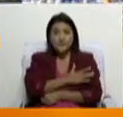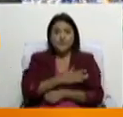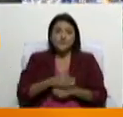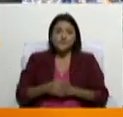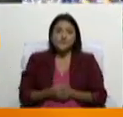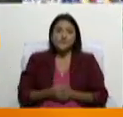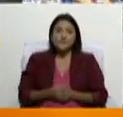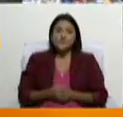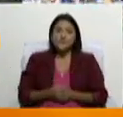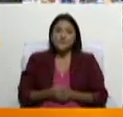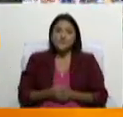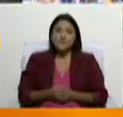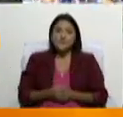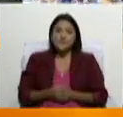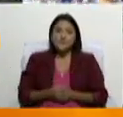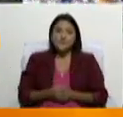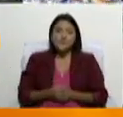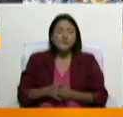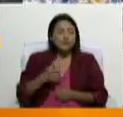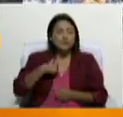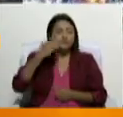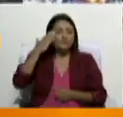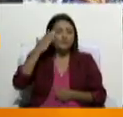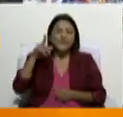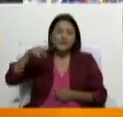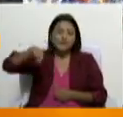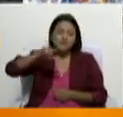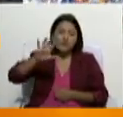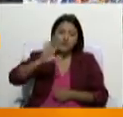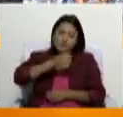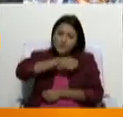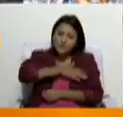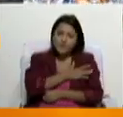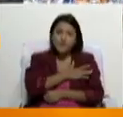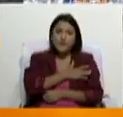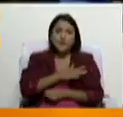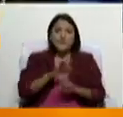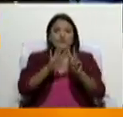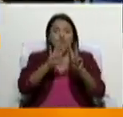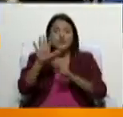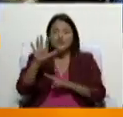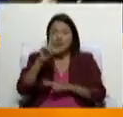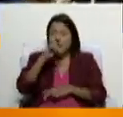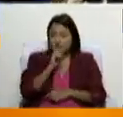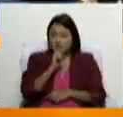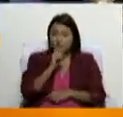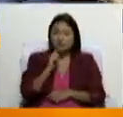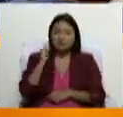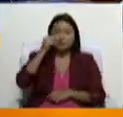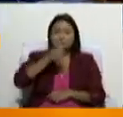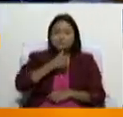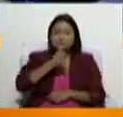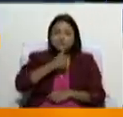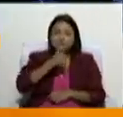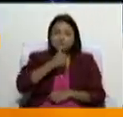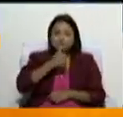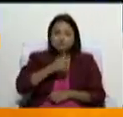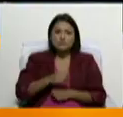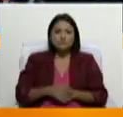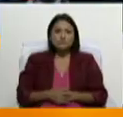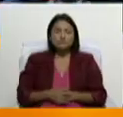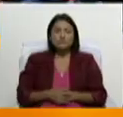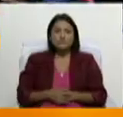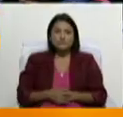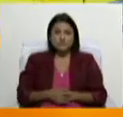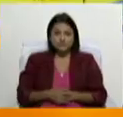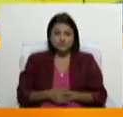extrañar, no hay nada a extrañar de lo que está pasando en Palestina. Bueno, 75 años de resistencia, un pueblo encerrado en